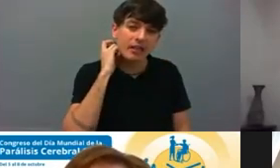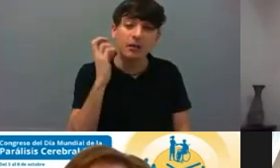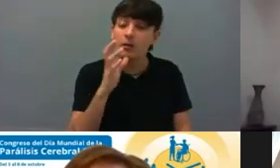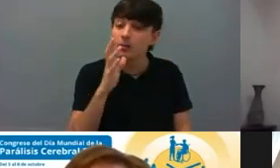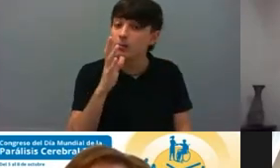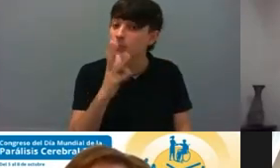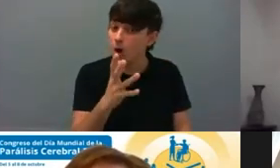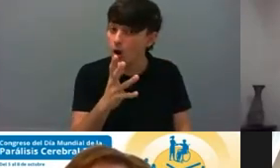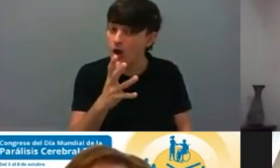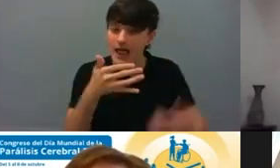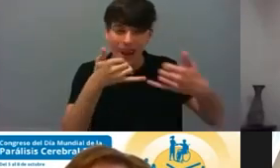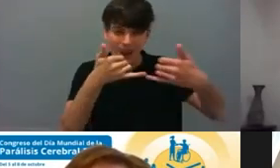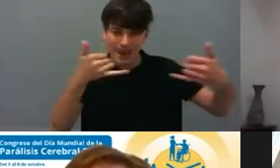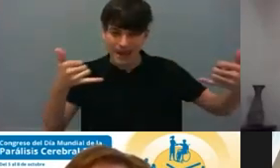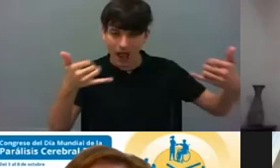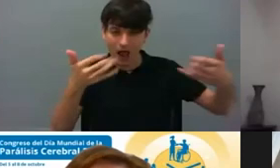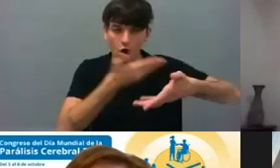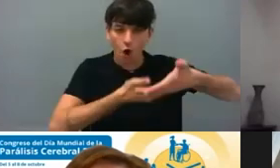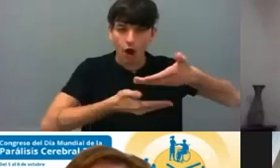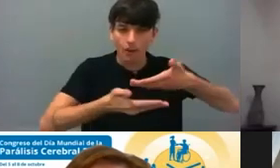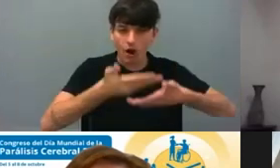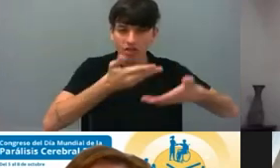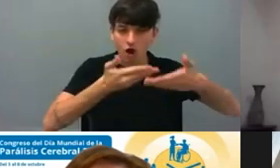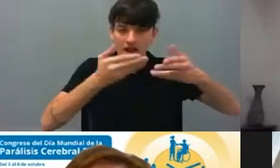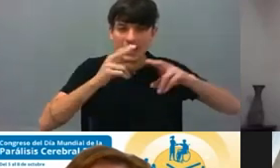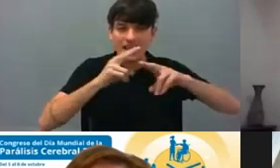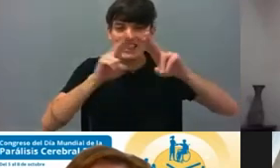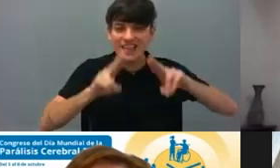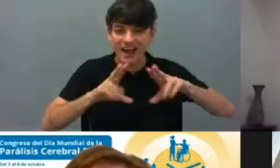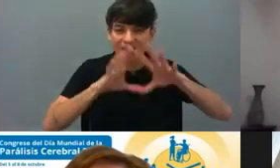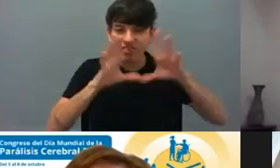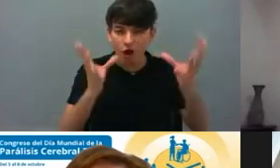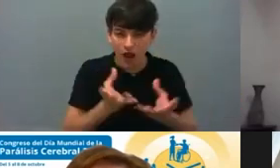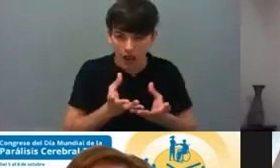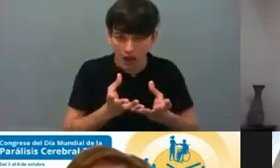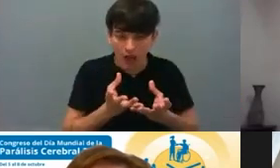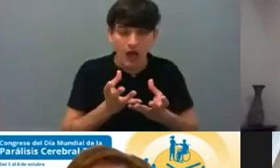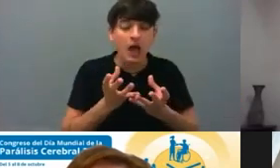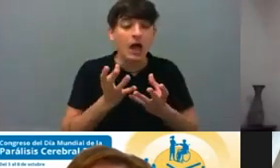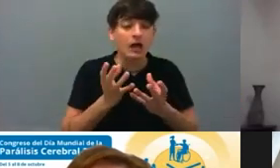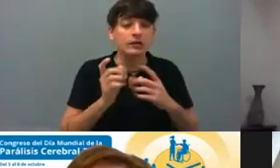de colaboración internacional que la Confederación Aspace